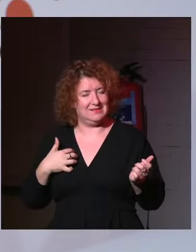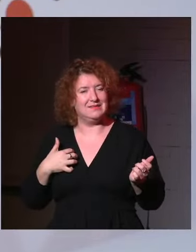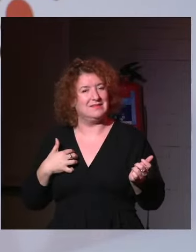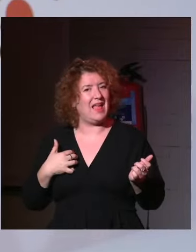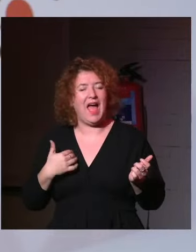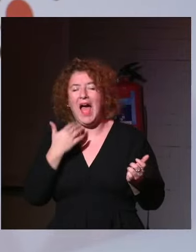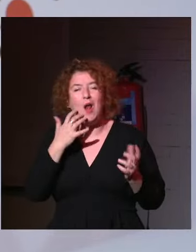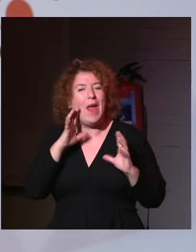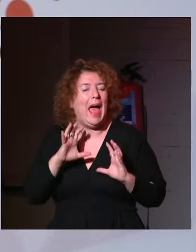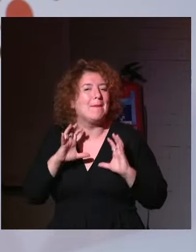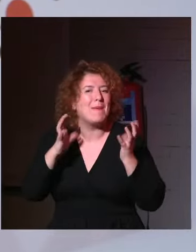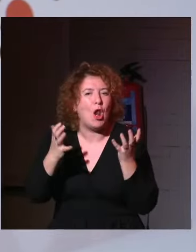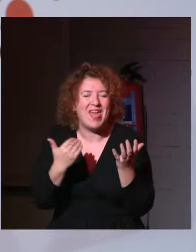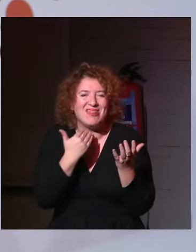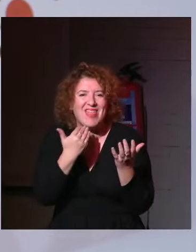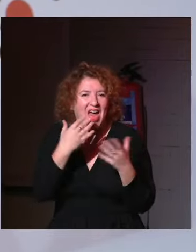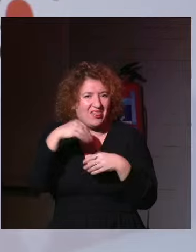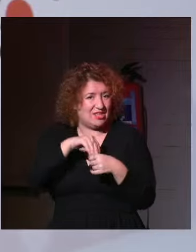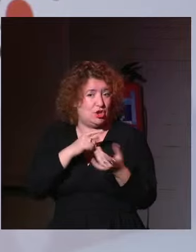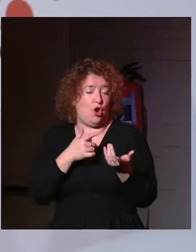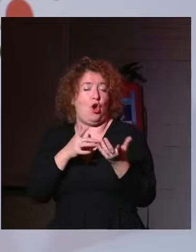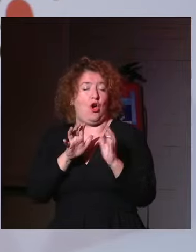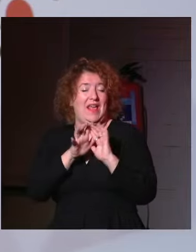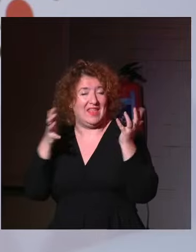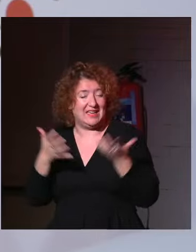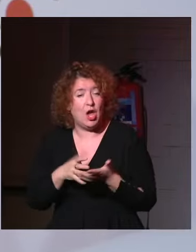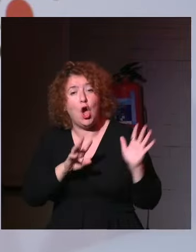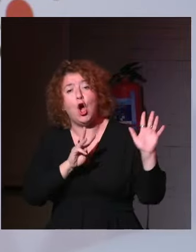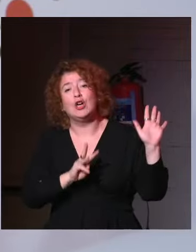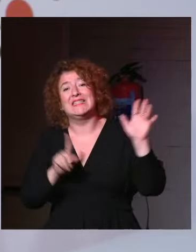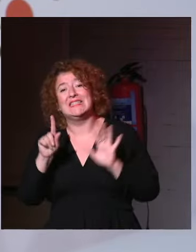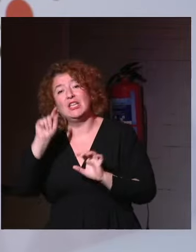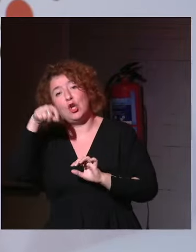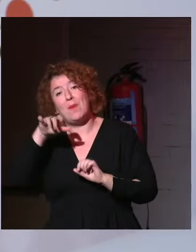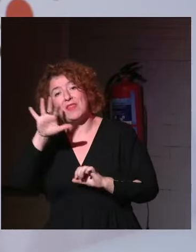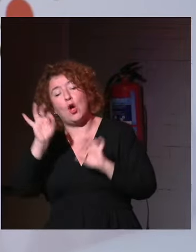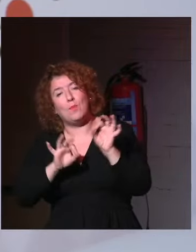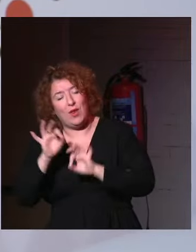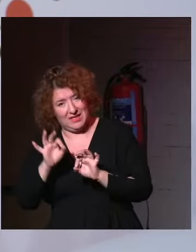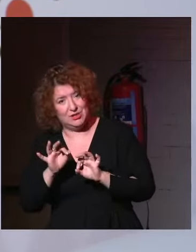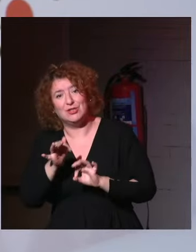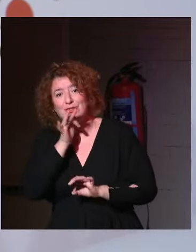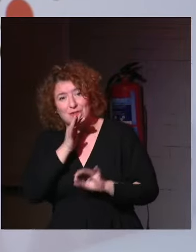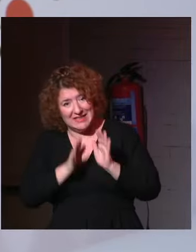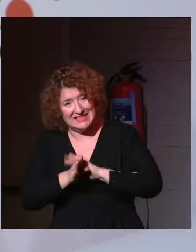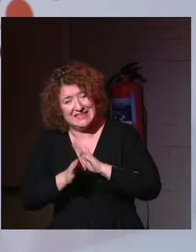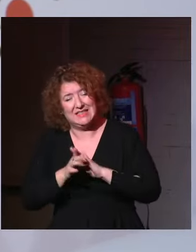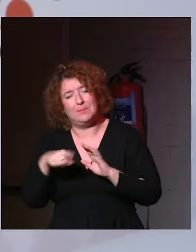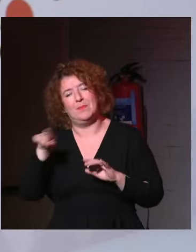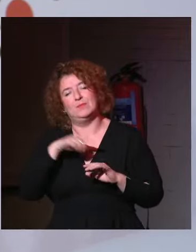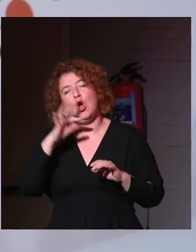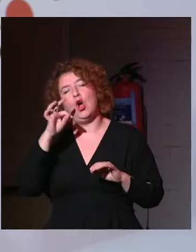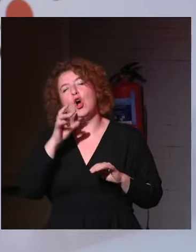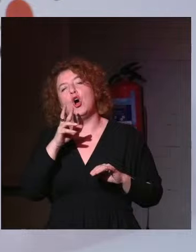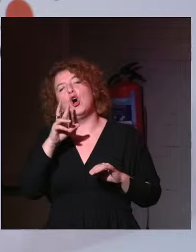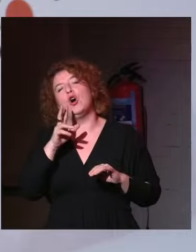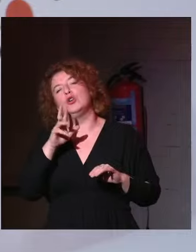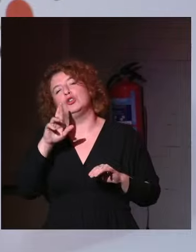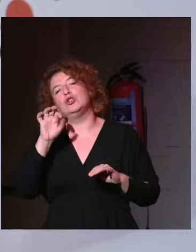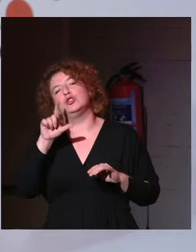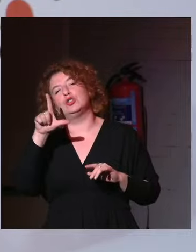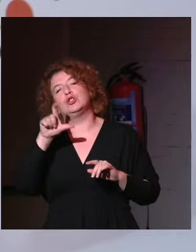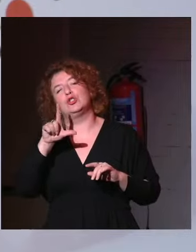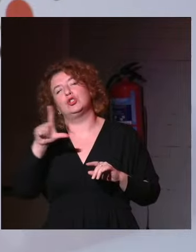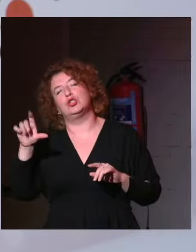de violencia digital el 86,5 padece a los trolls y el 73 en